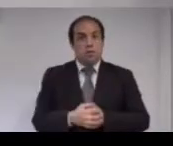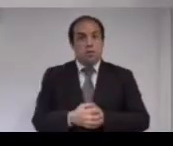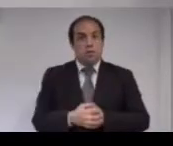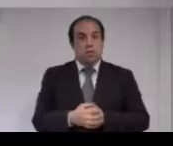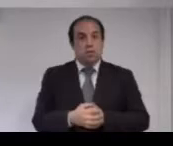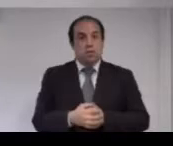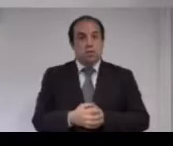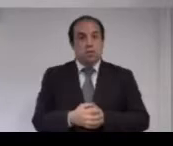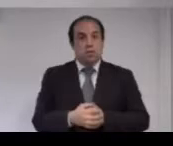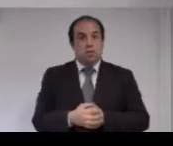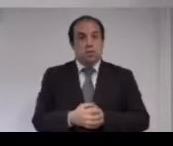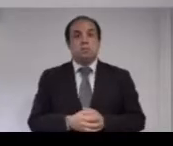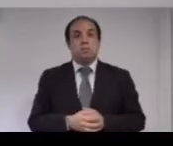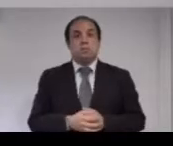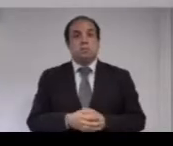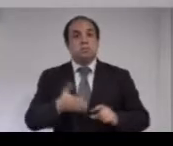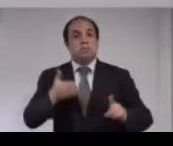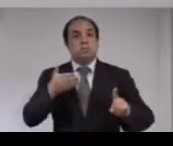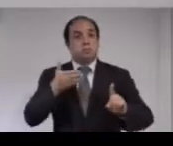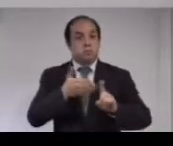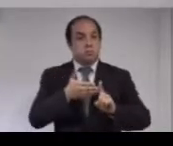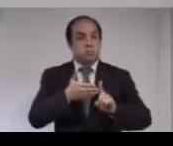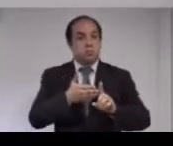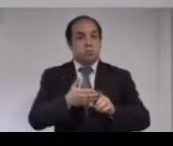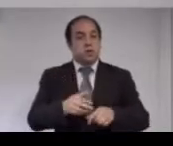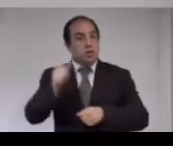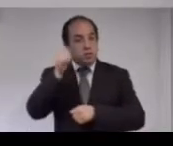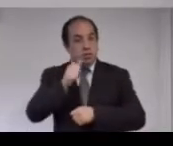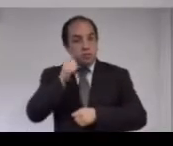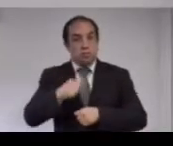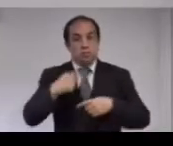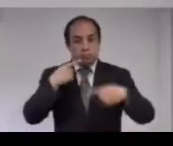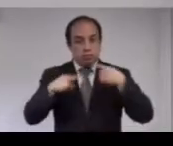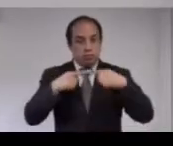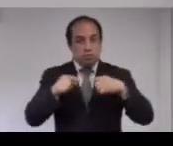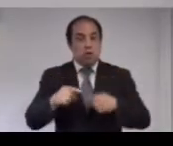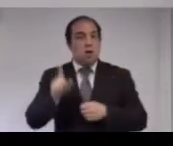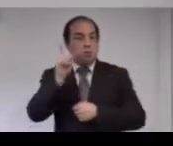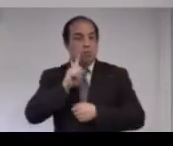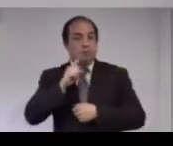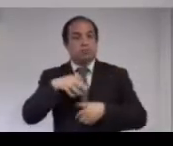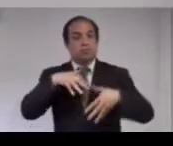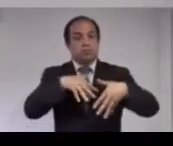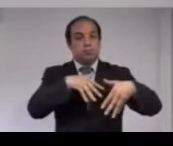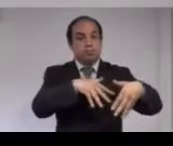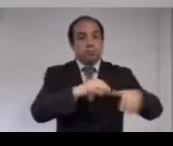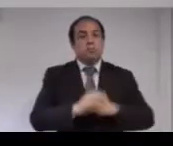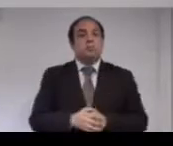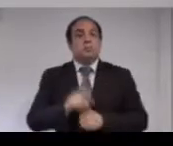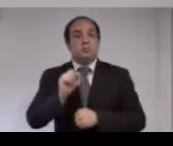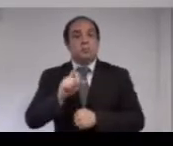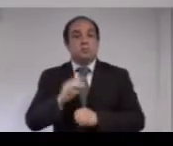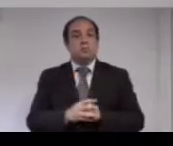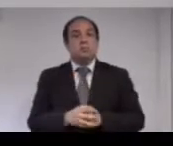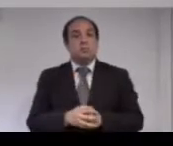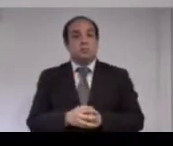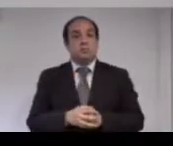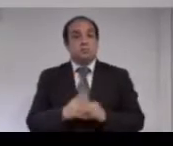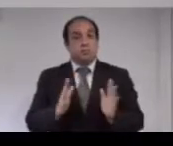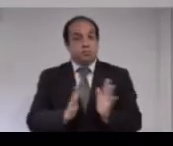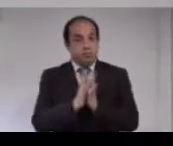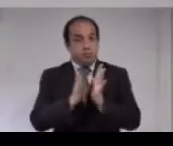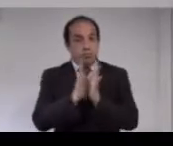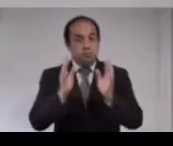inusuales, ya que se buscó en todo momento el diálogo con las manifestantes y la intermediación